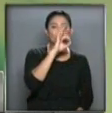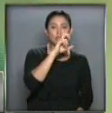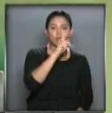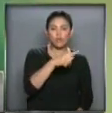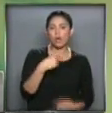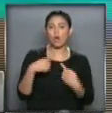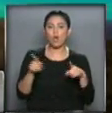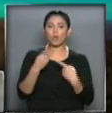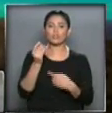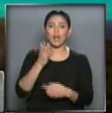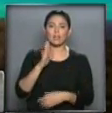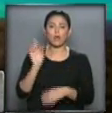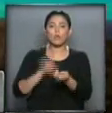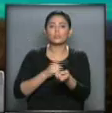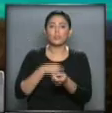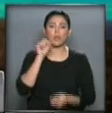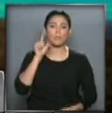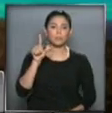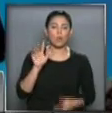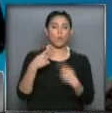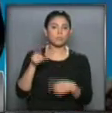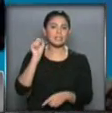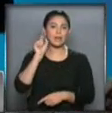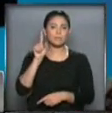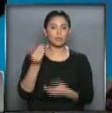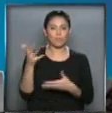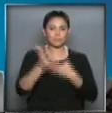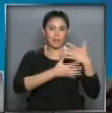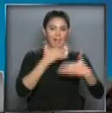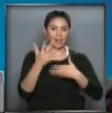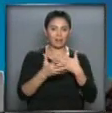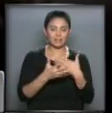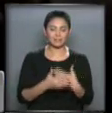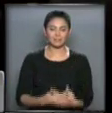naturales y folclóricas, si quieres, de nuestra cultura y de nuestro país.